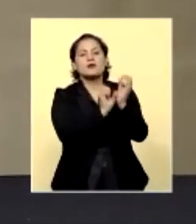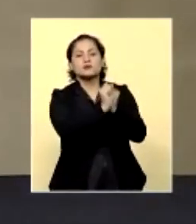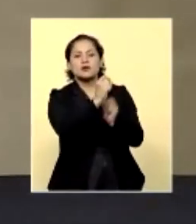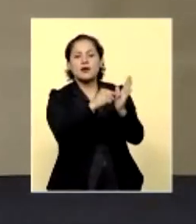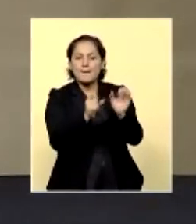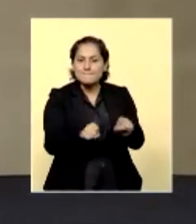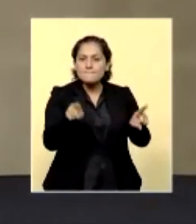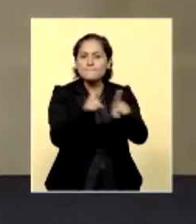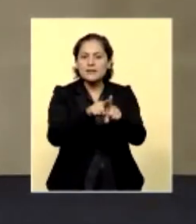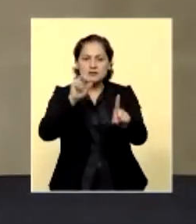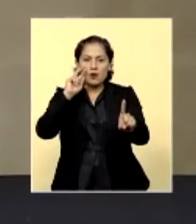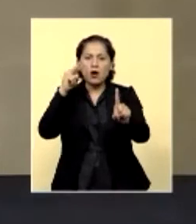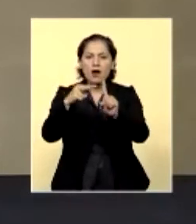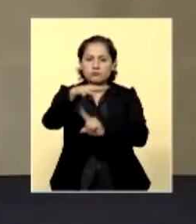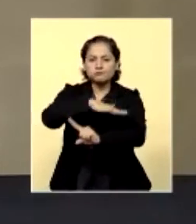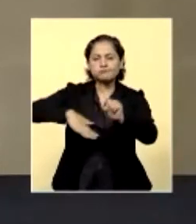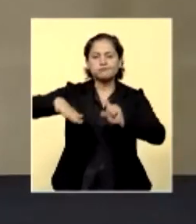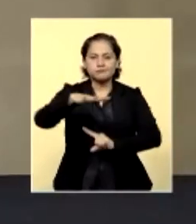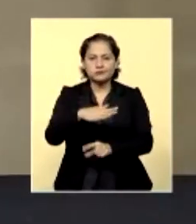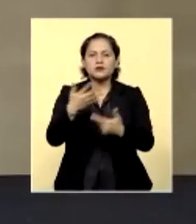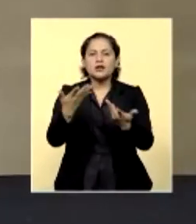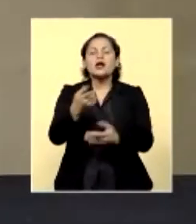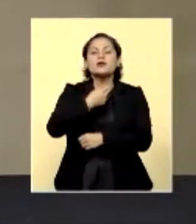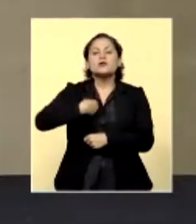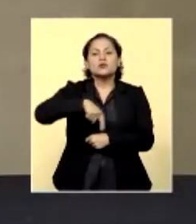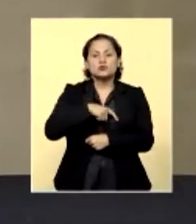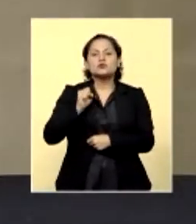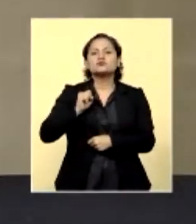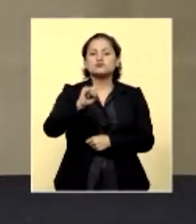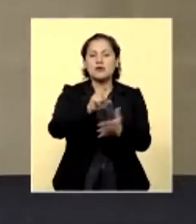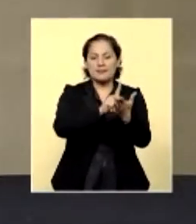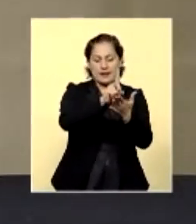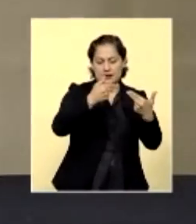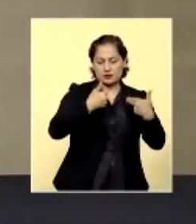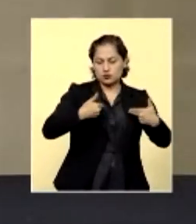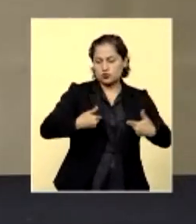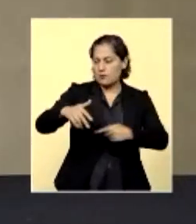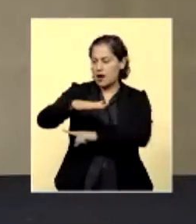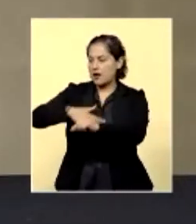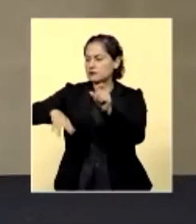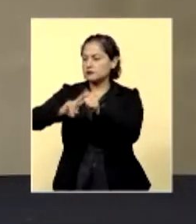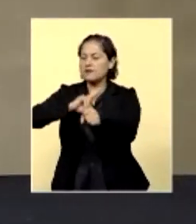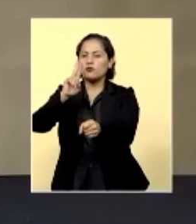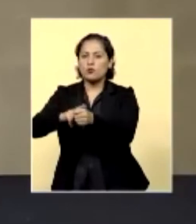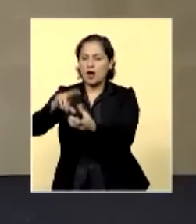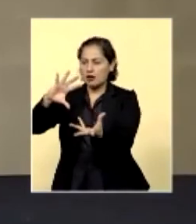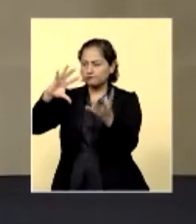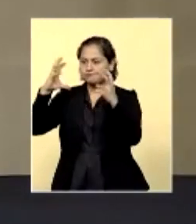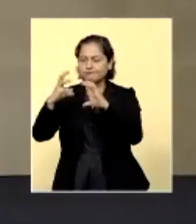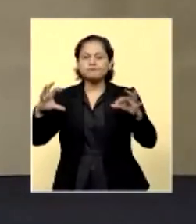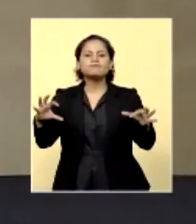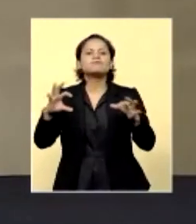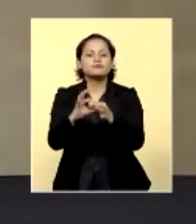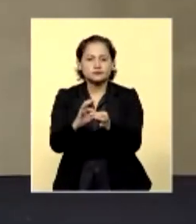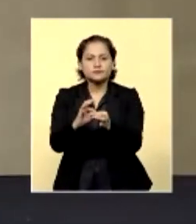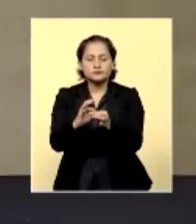ecocéntrica. Ratificamos la intersección entre los derechos humanos y las causas ambientales. Sin embargo, insistimos